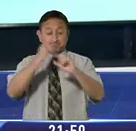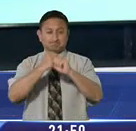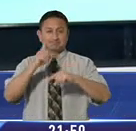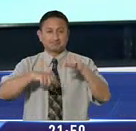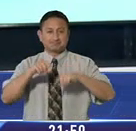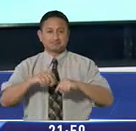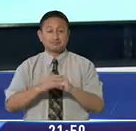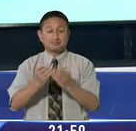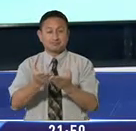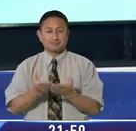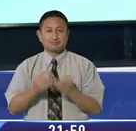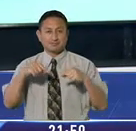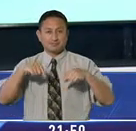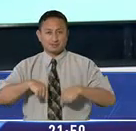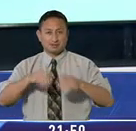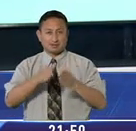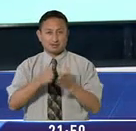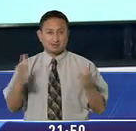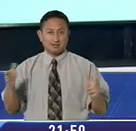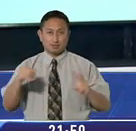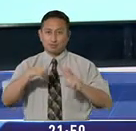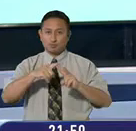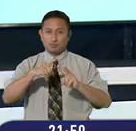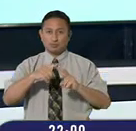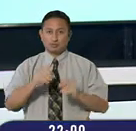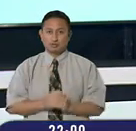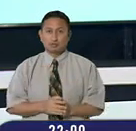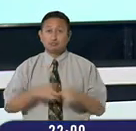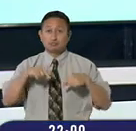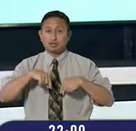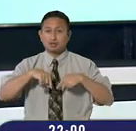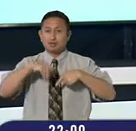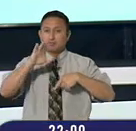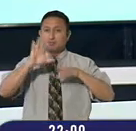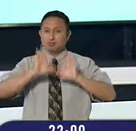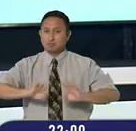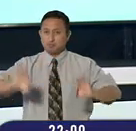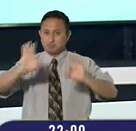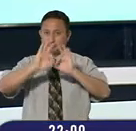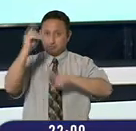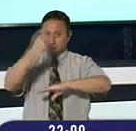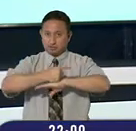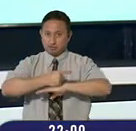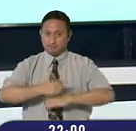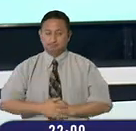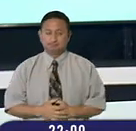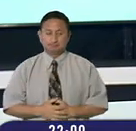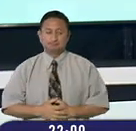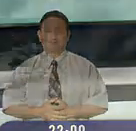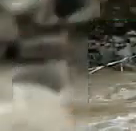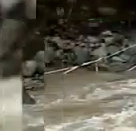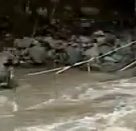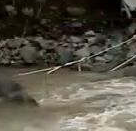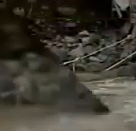Buenas noches, amigos. Bienvenidos a la emisión estelar del Comercio TV. Aquí, lo más destacado del día.